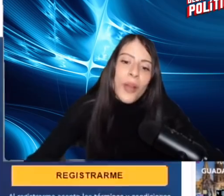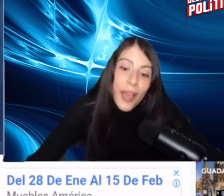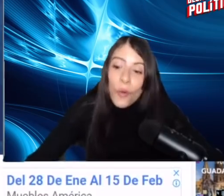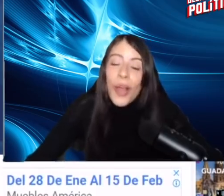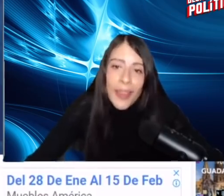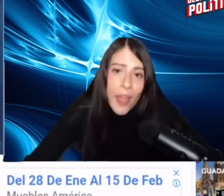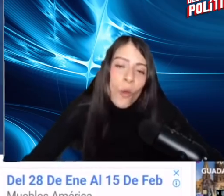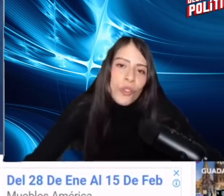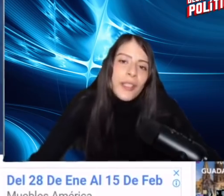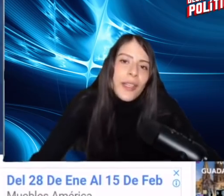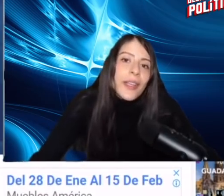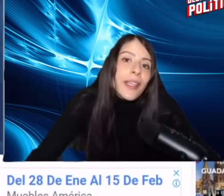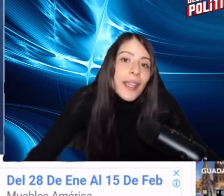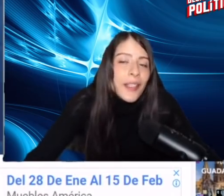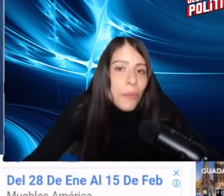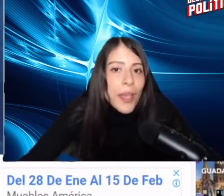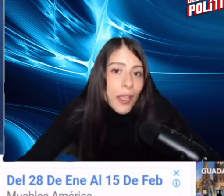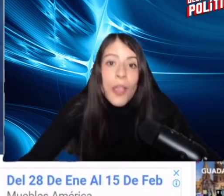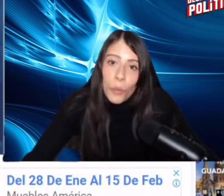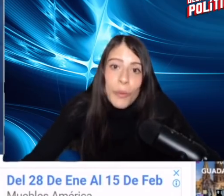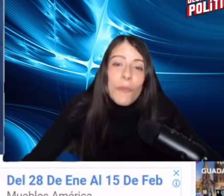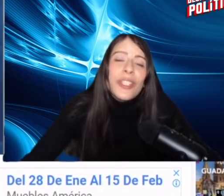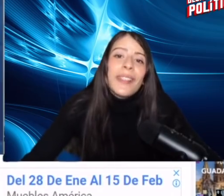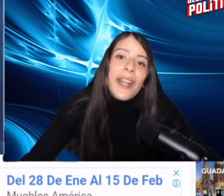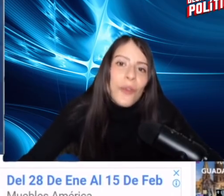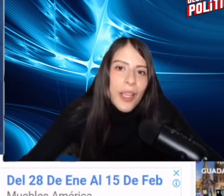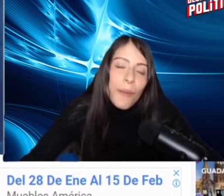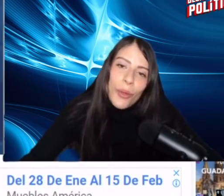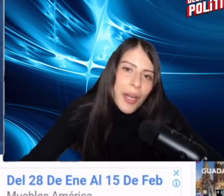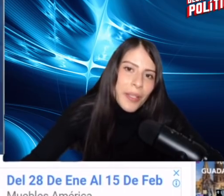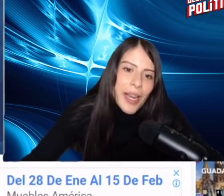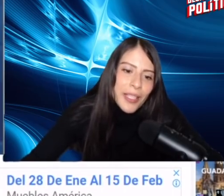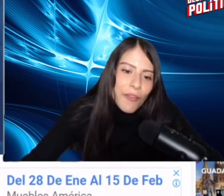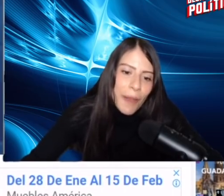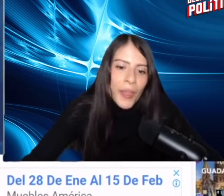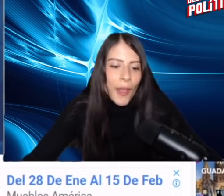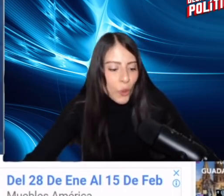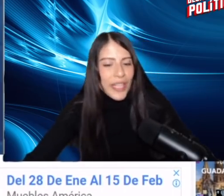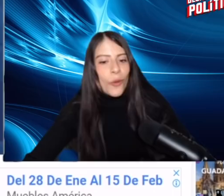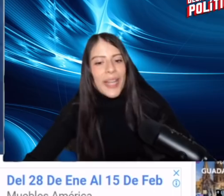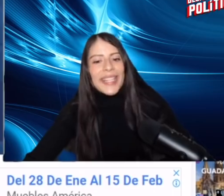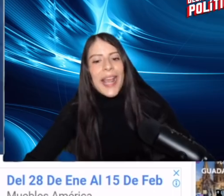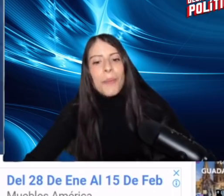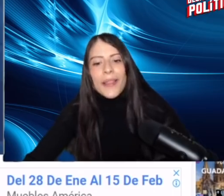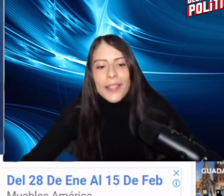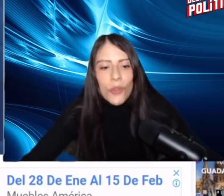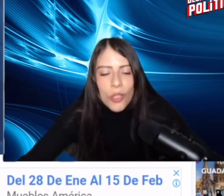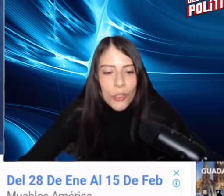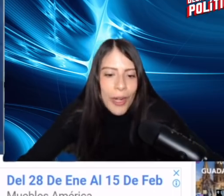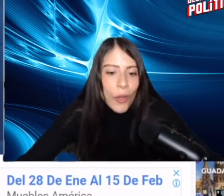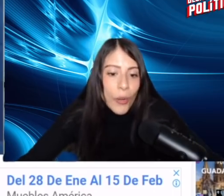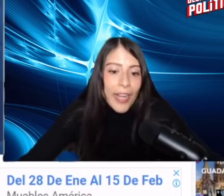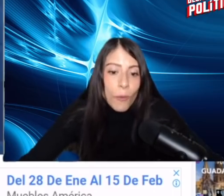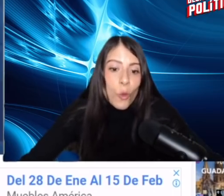la jugada. Ustedes quieren energías limpias, pues vamos entrándole, pero a través de la CFE. Busca sumarse al plan de Estados